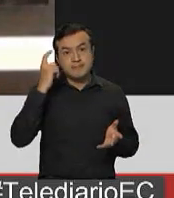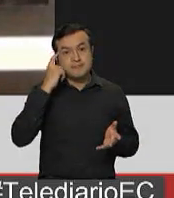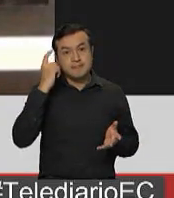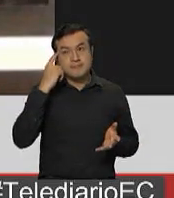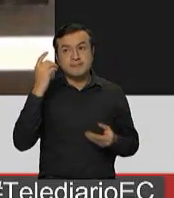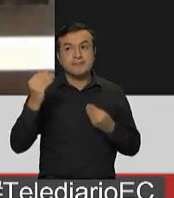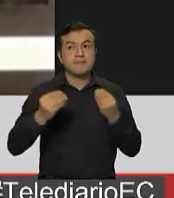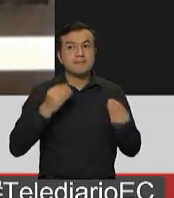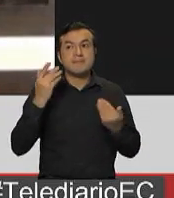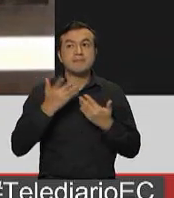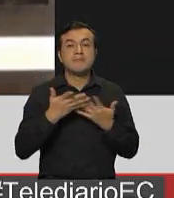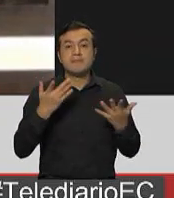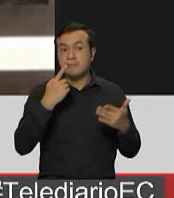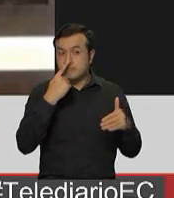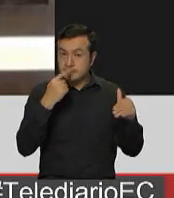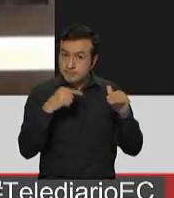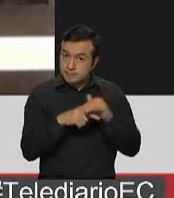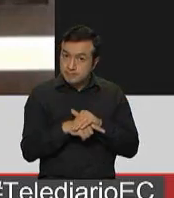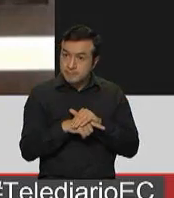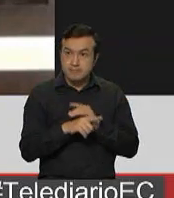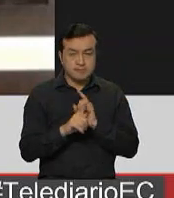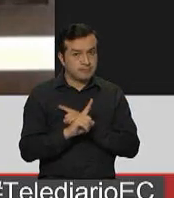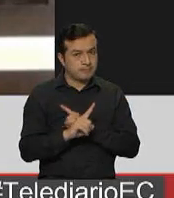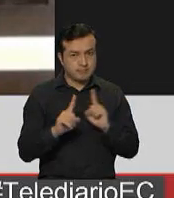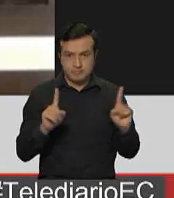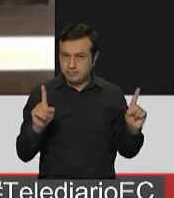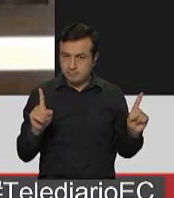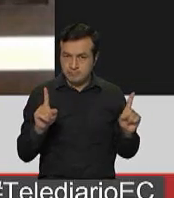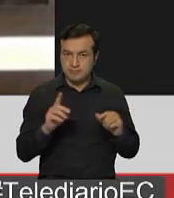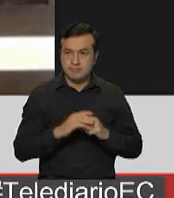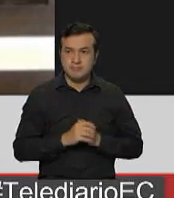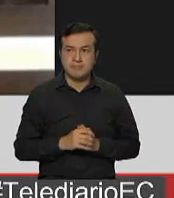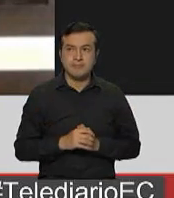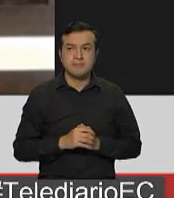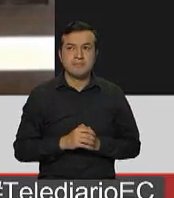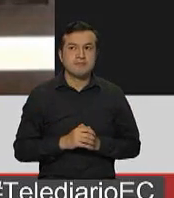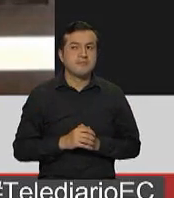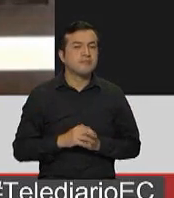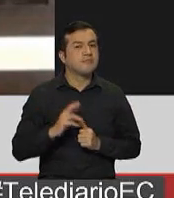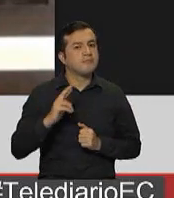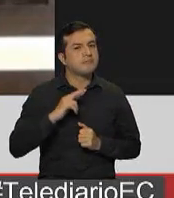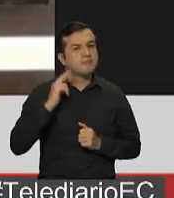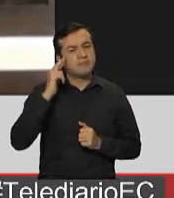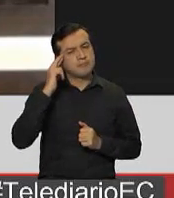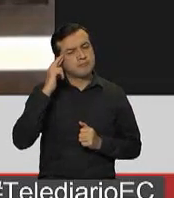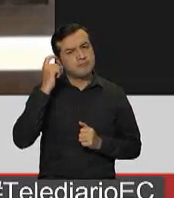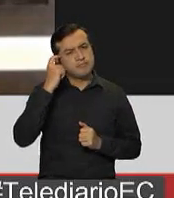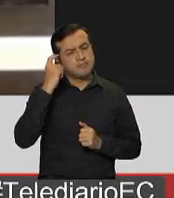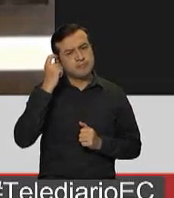una intromisión en sus funciones que son independientes. Pero estar tremendamente